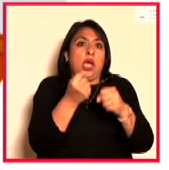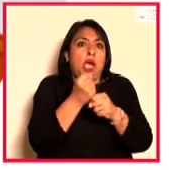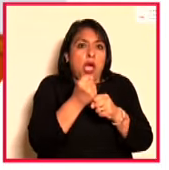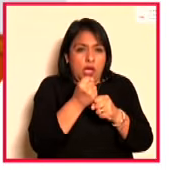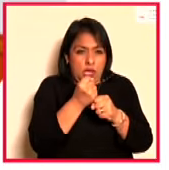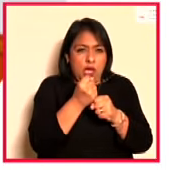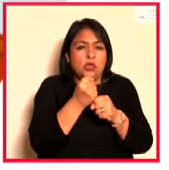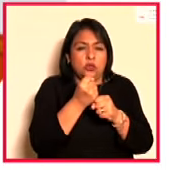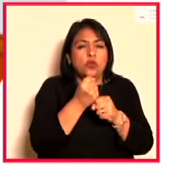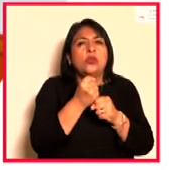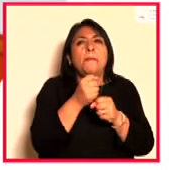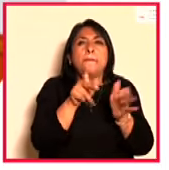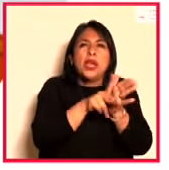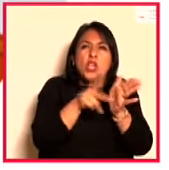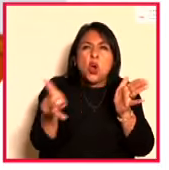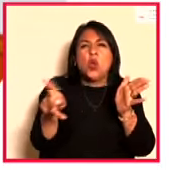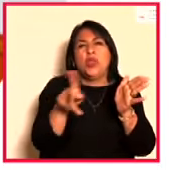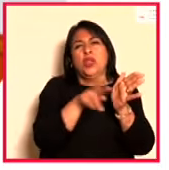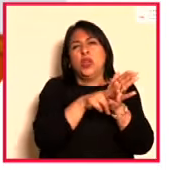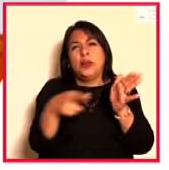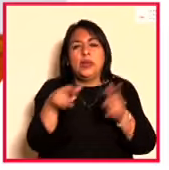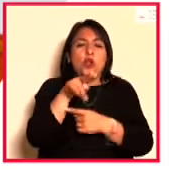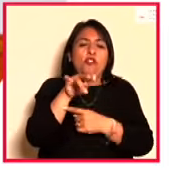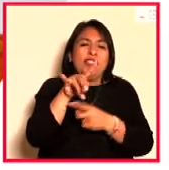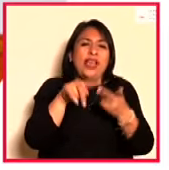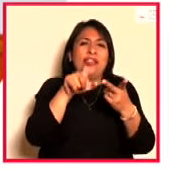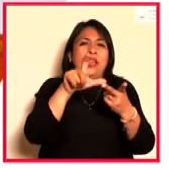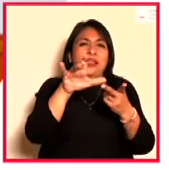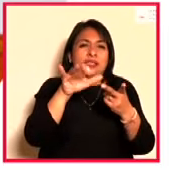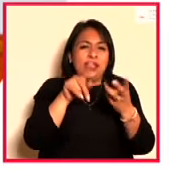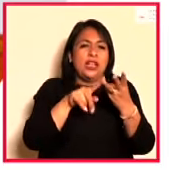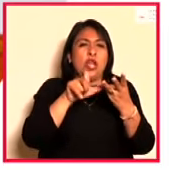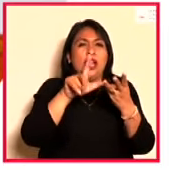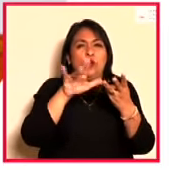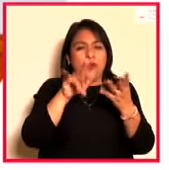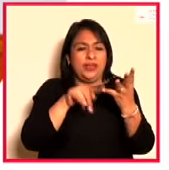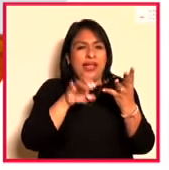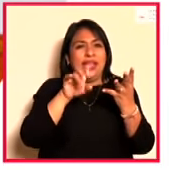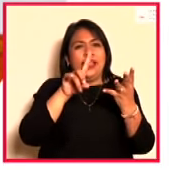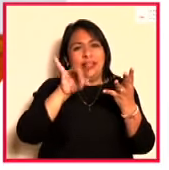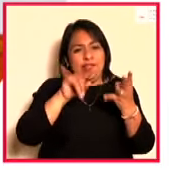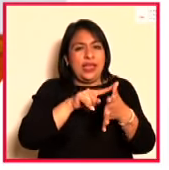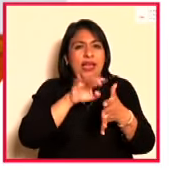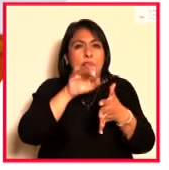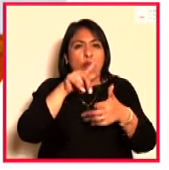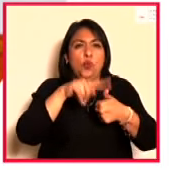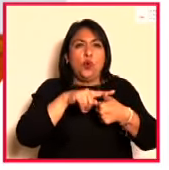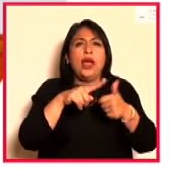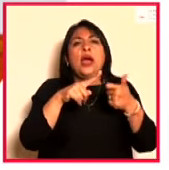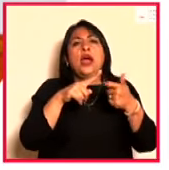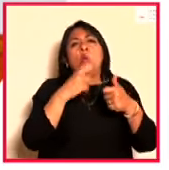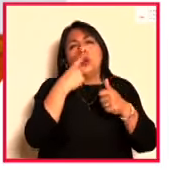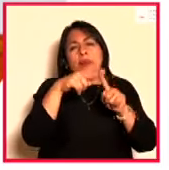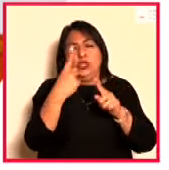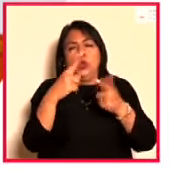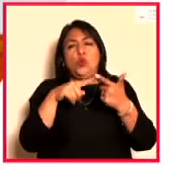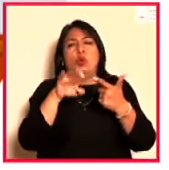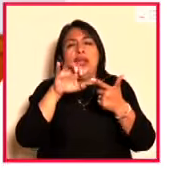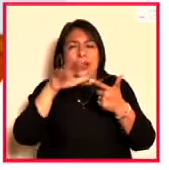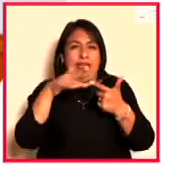y periódicos como Novedades, Excelsior, El Universal, El Día, El Popular, Uno Más Uno y El Nacional. Su trabajo